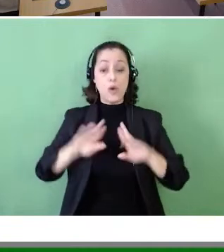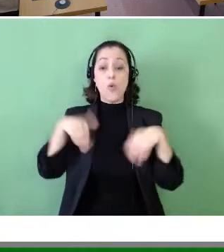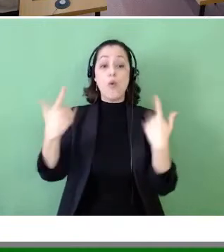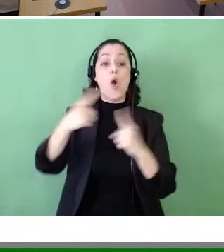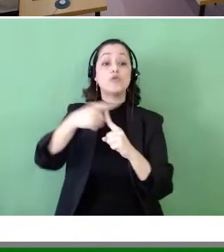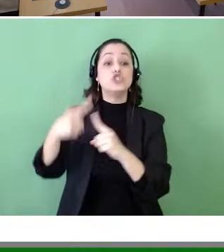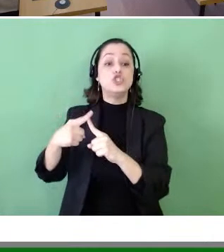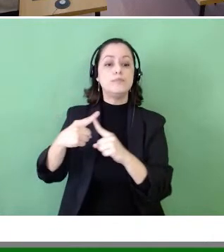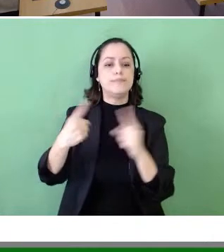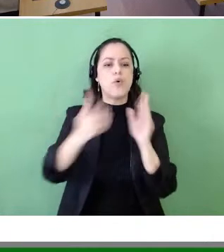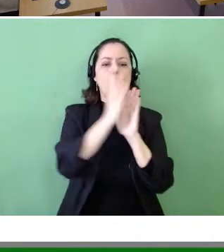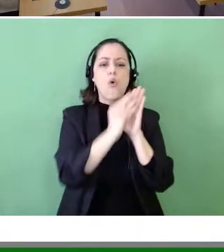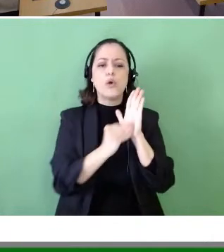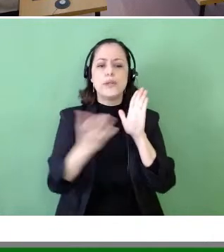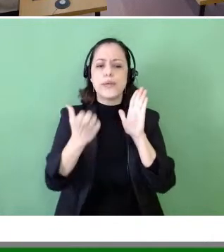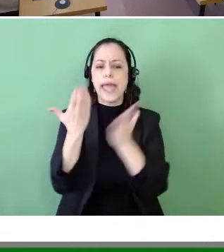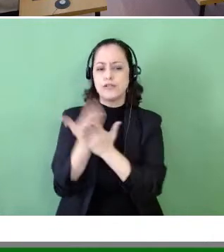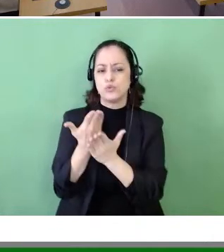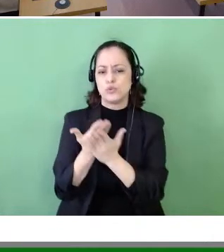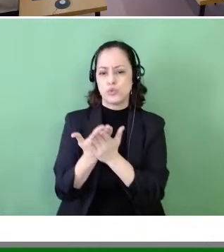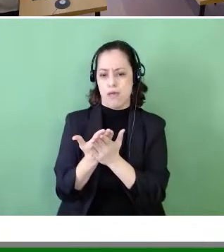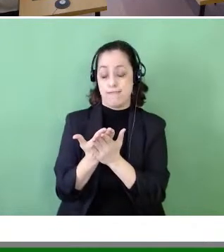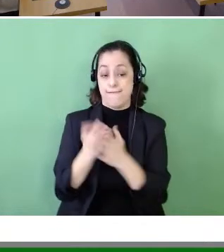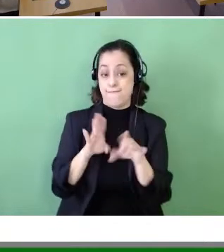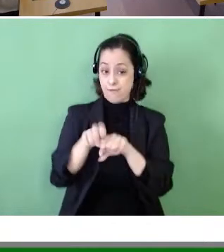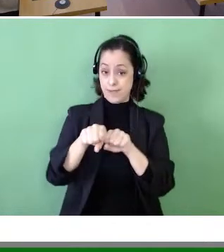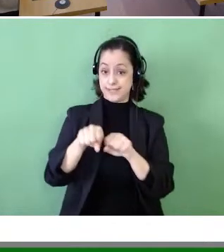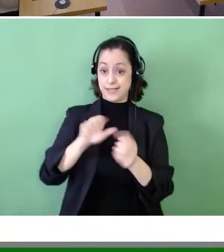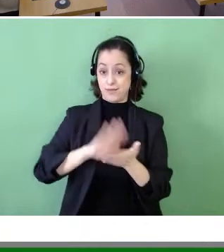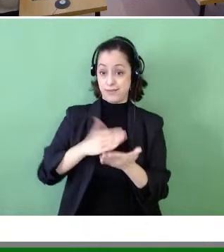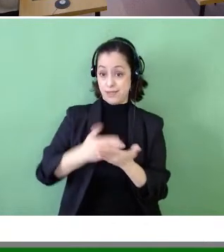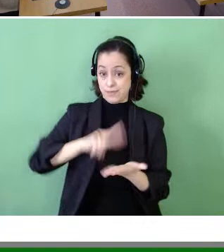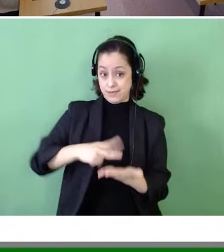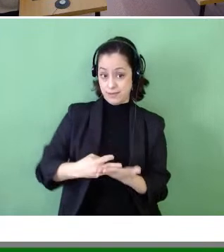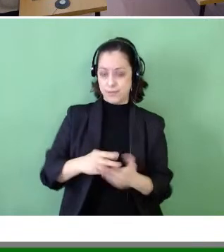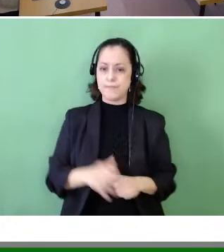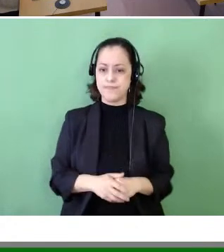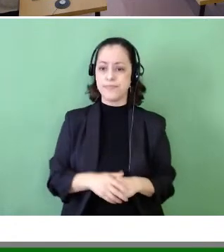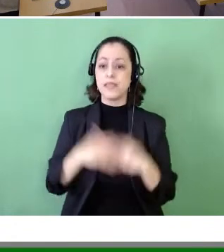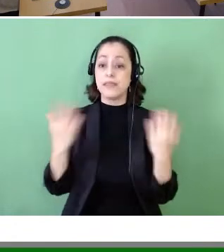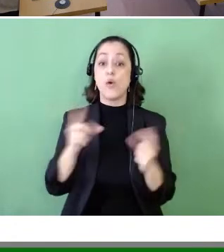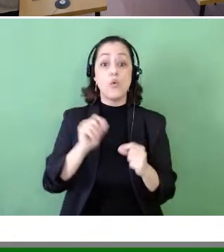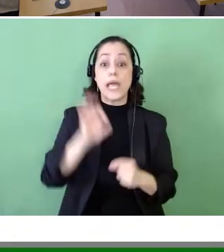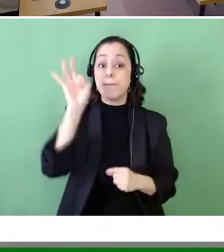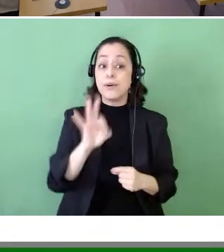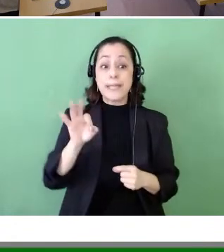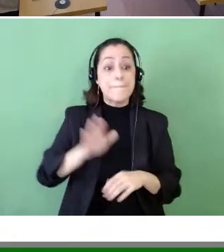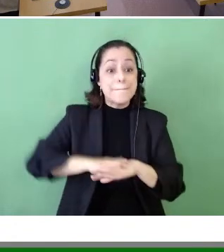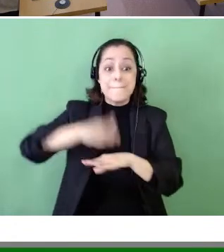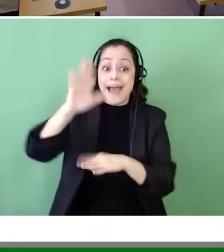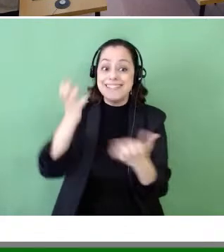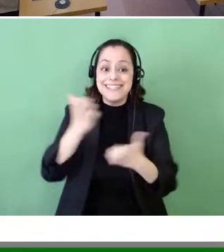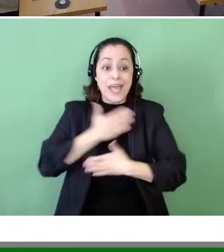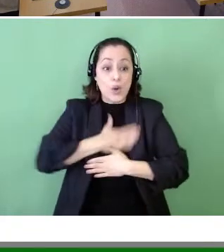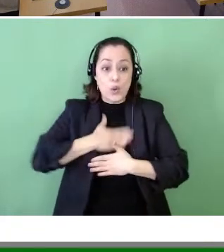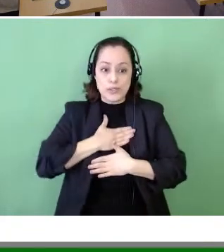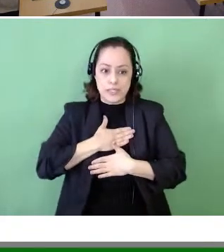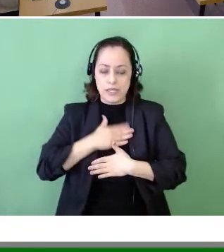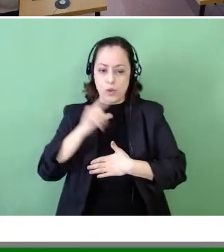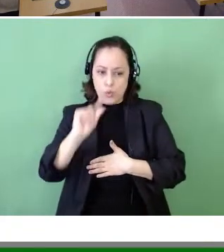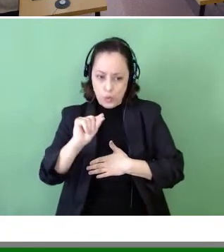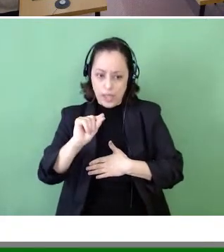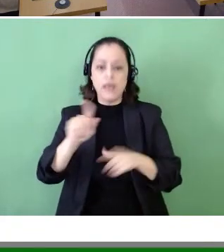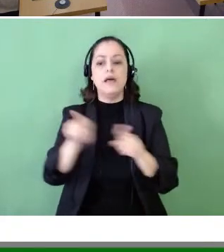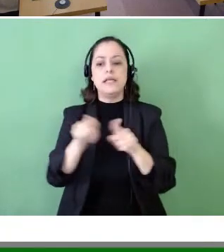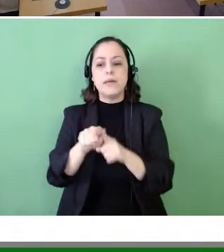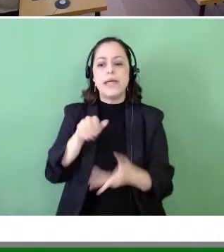ellos. Y esto es el porcentaje de lo que más les gustaría hasta que lo que menos les gustaría.